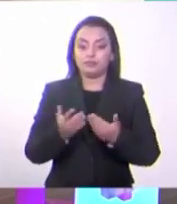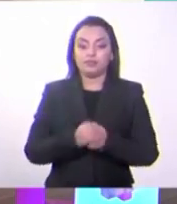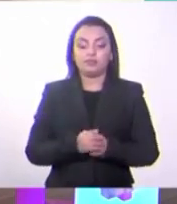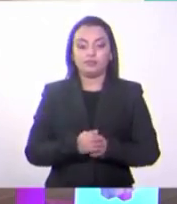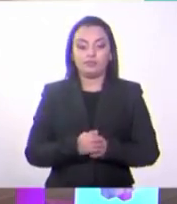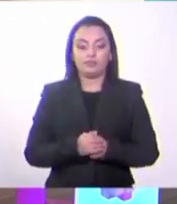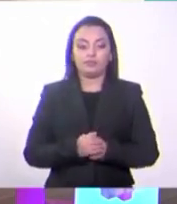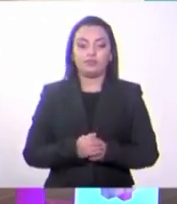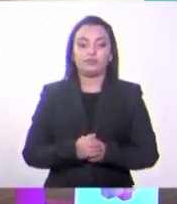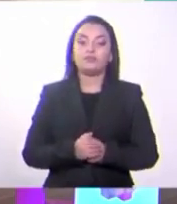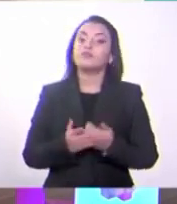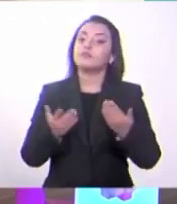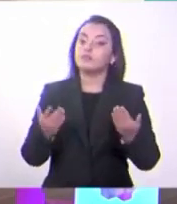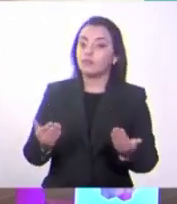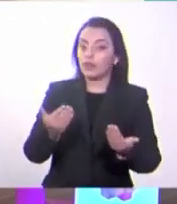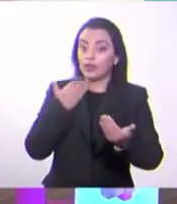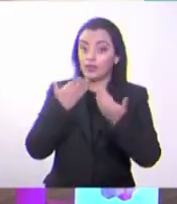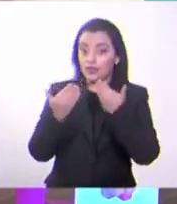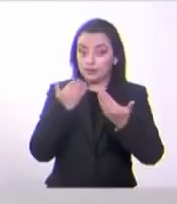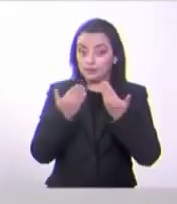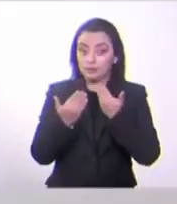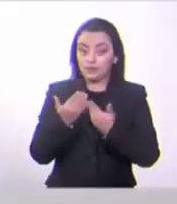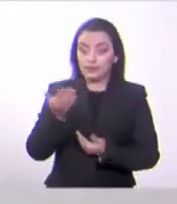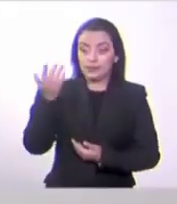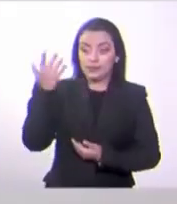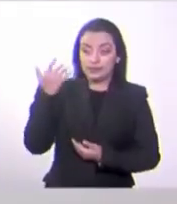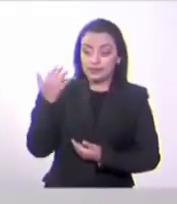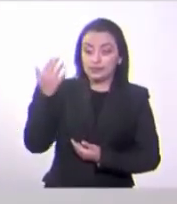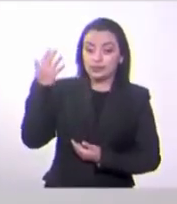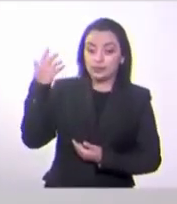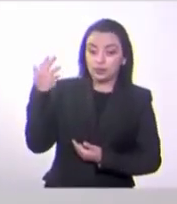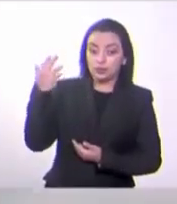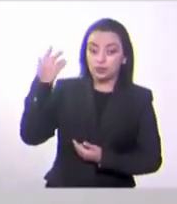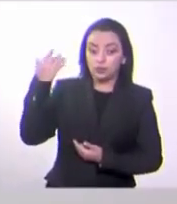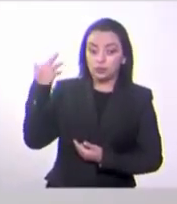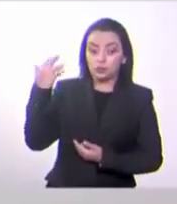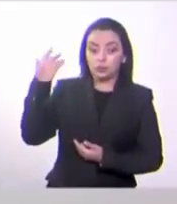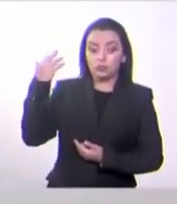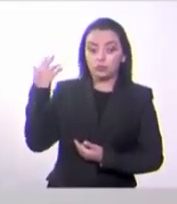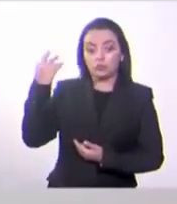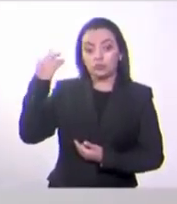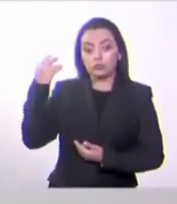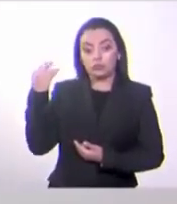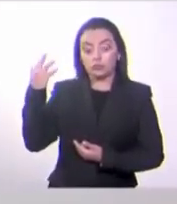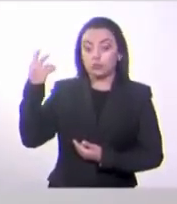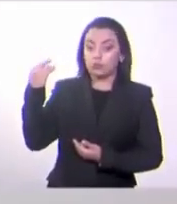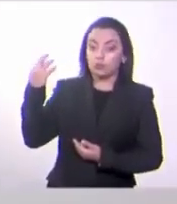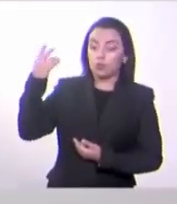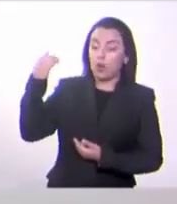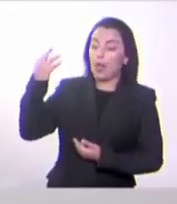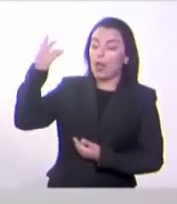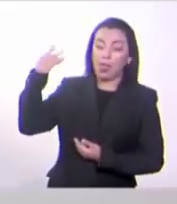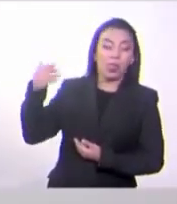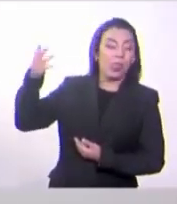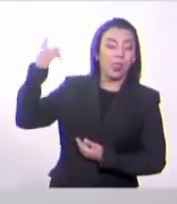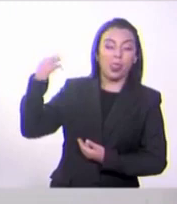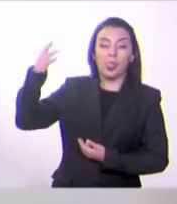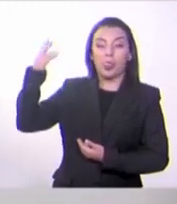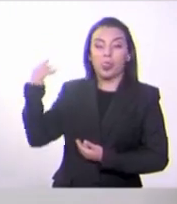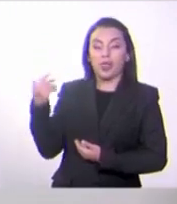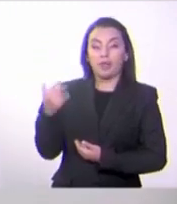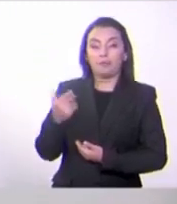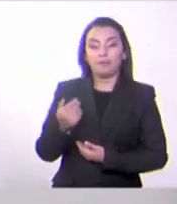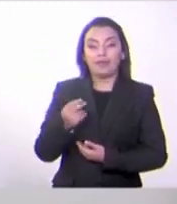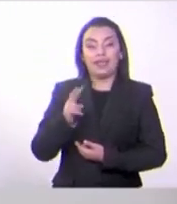Bien, hemos estado trabajando desde octavo grado o séptimo grado cuestiones sobre